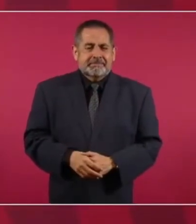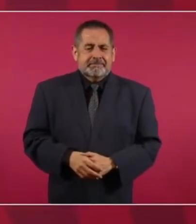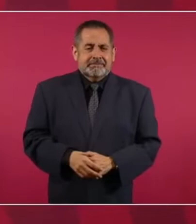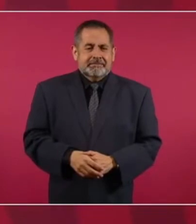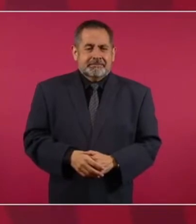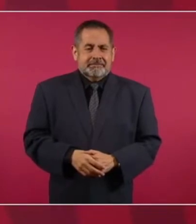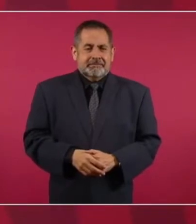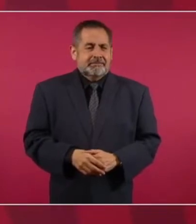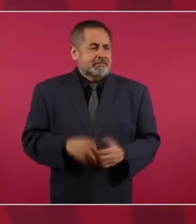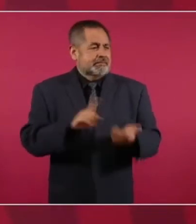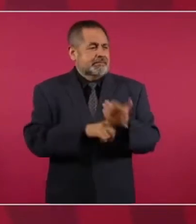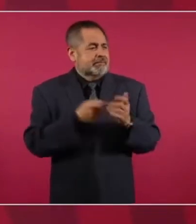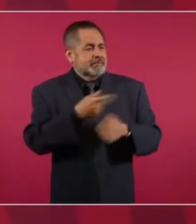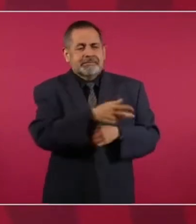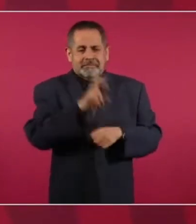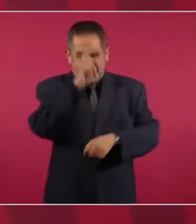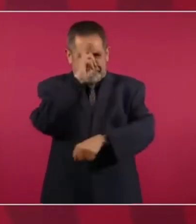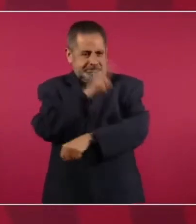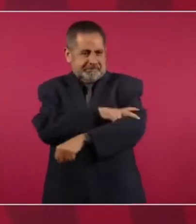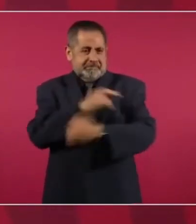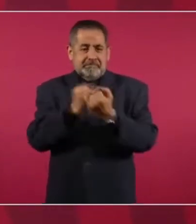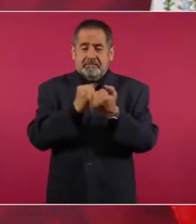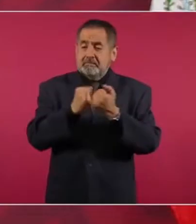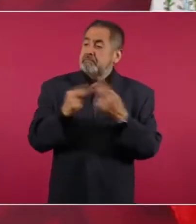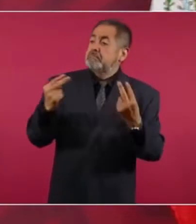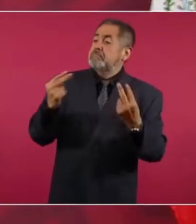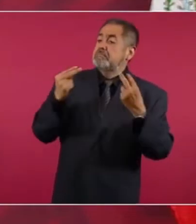Como pequeños faraones.